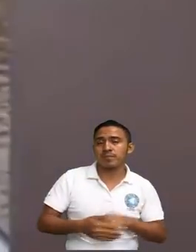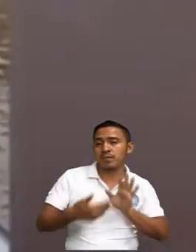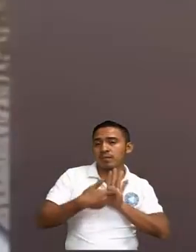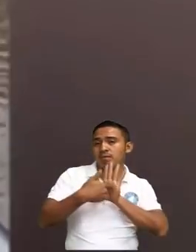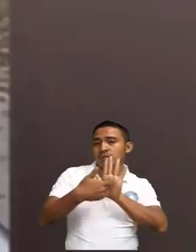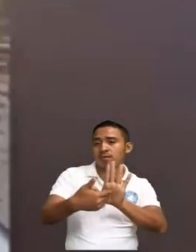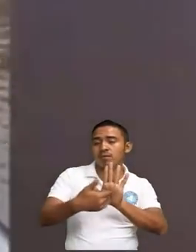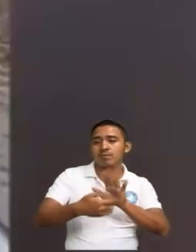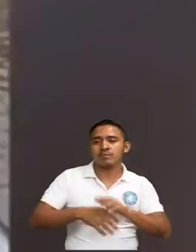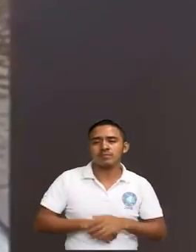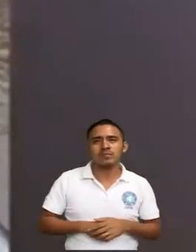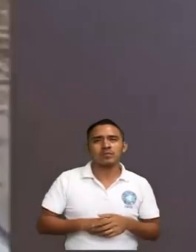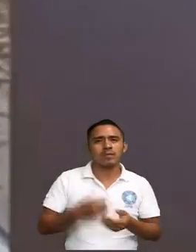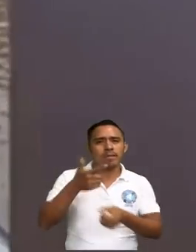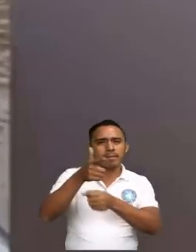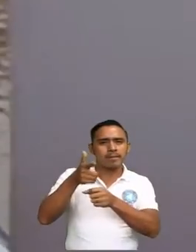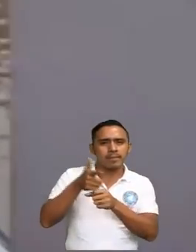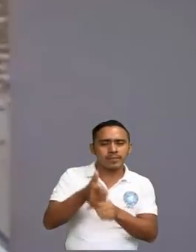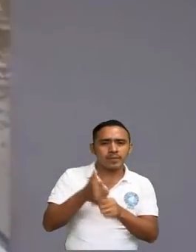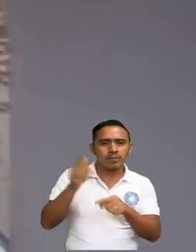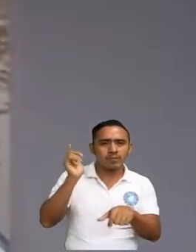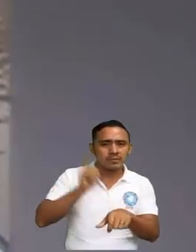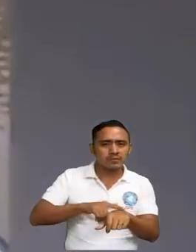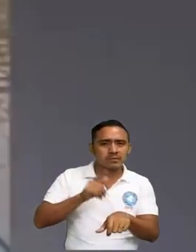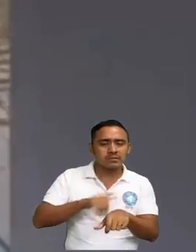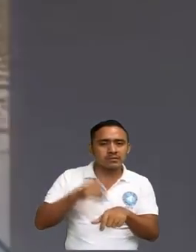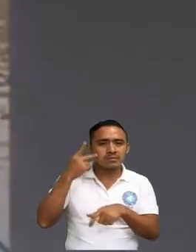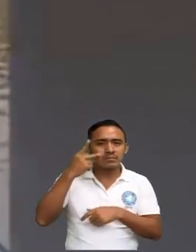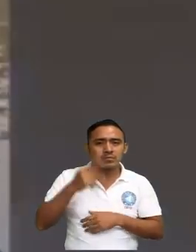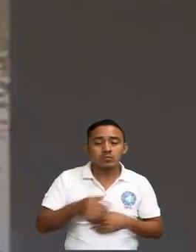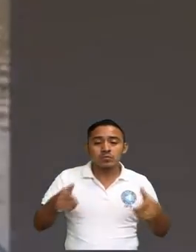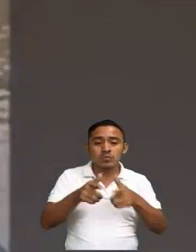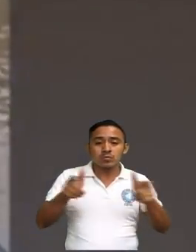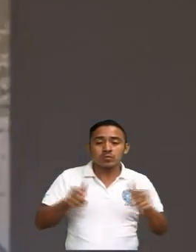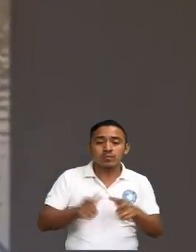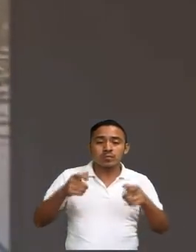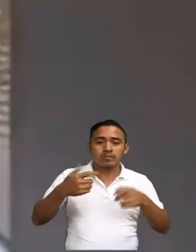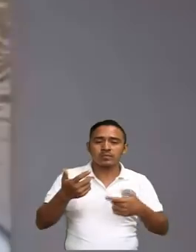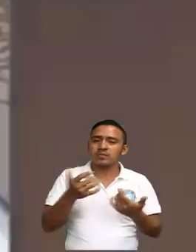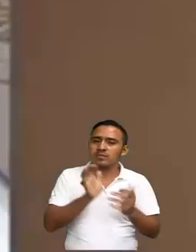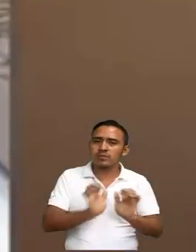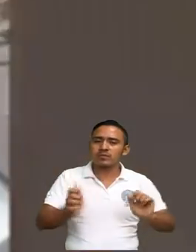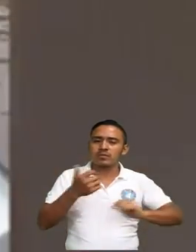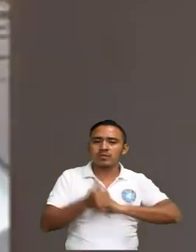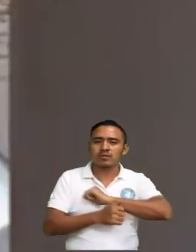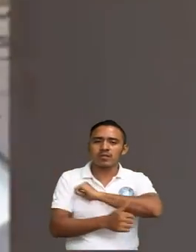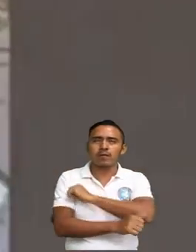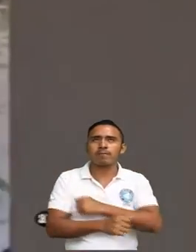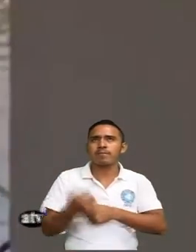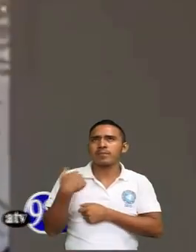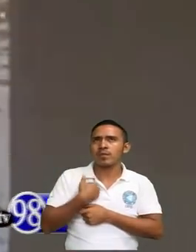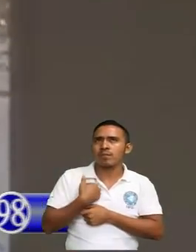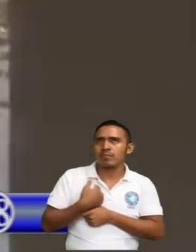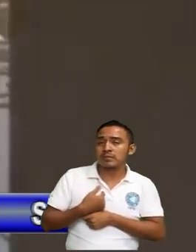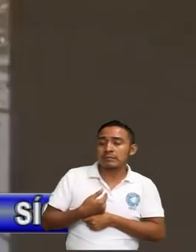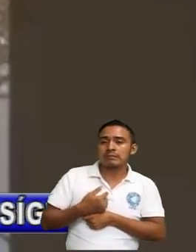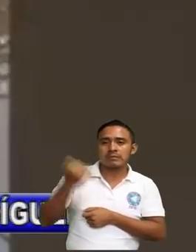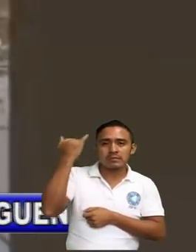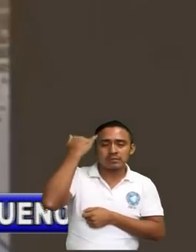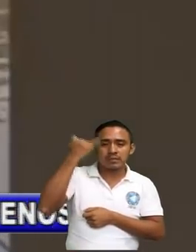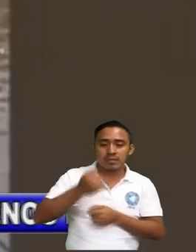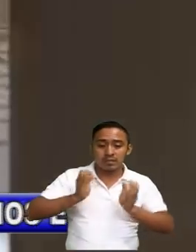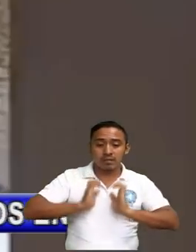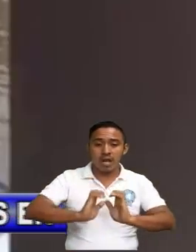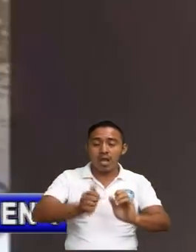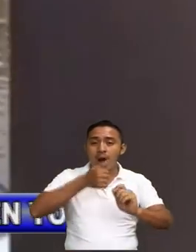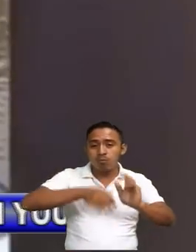un singular video que muestra el preciso momento en que un grupo de escolares usan una curiosa estrategia para cruzar una vía